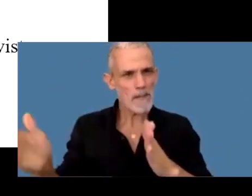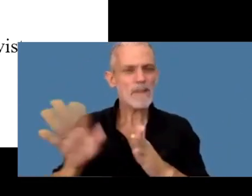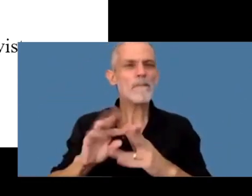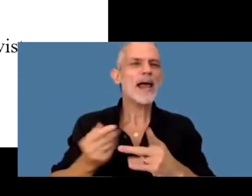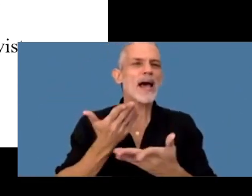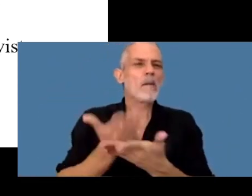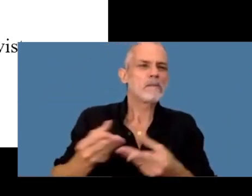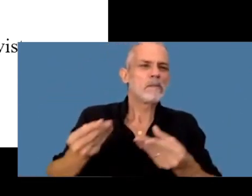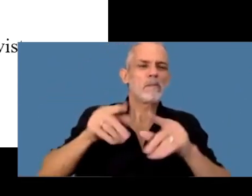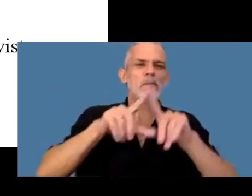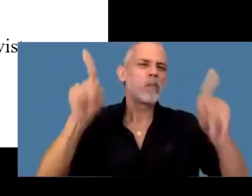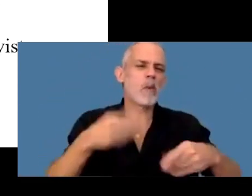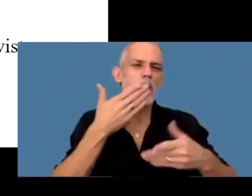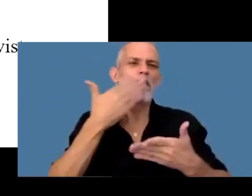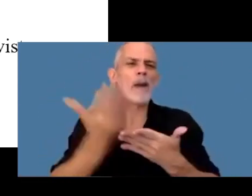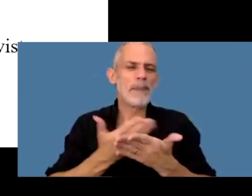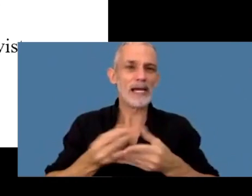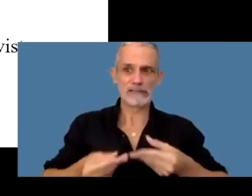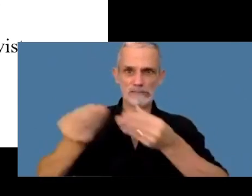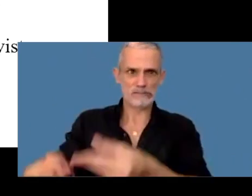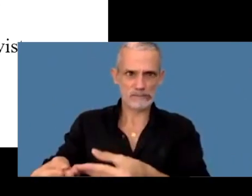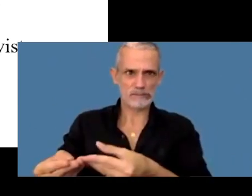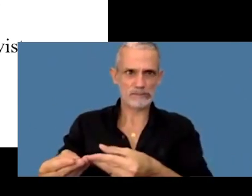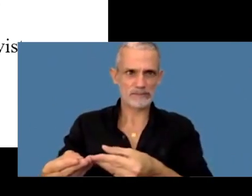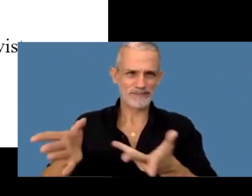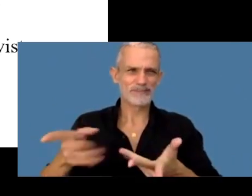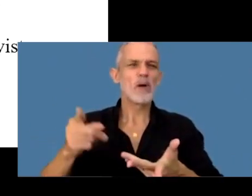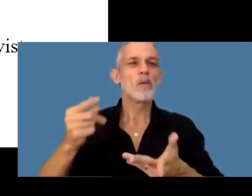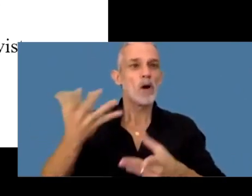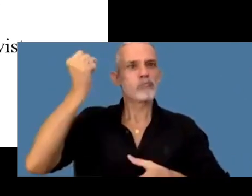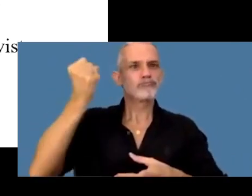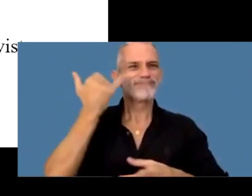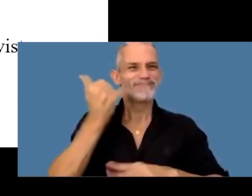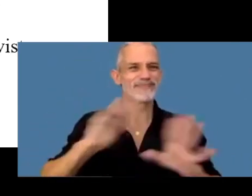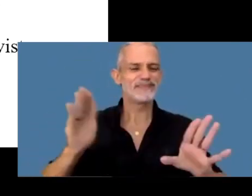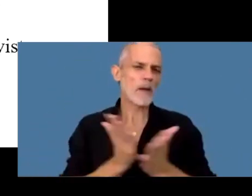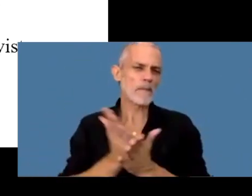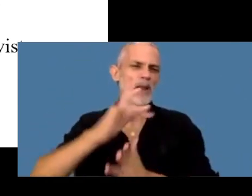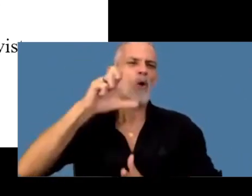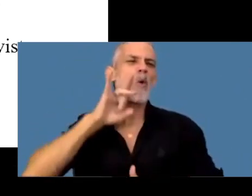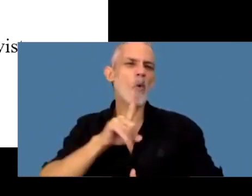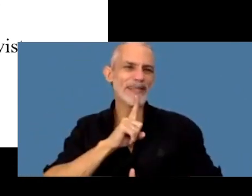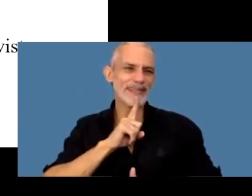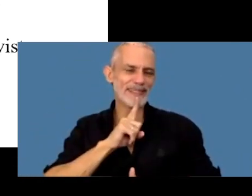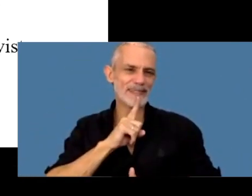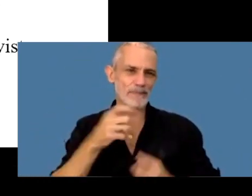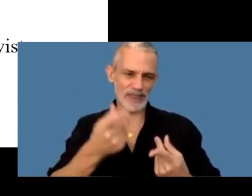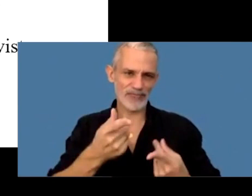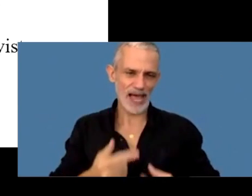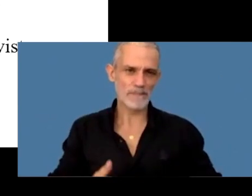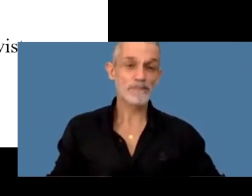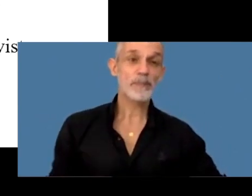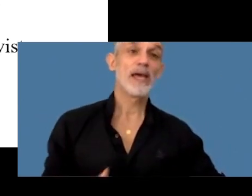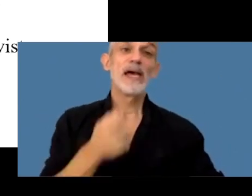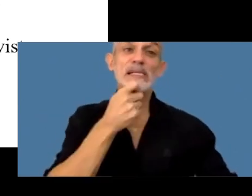la documentación y de esta manera obtener en forma definitiva su número de quit. Cuando hablamos del pedido